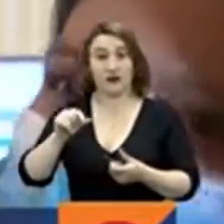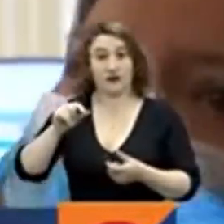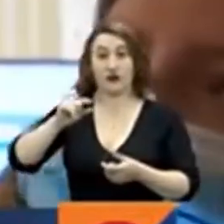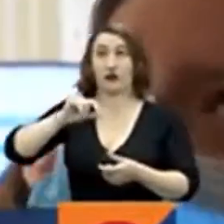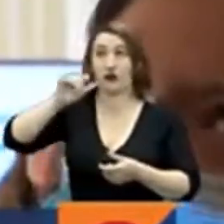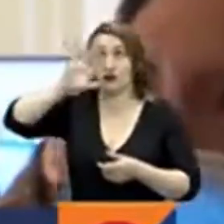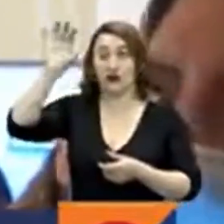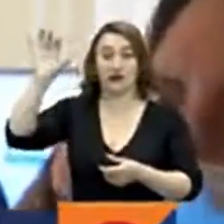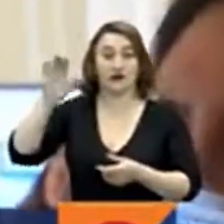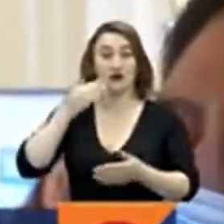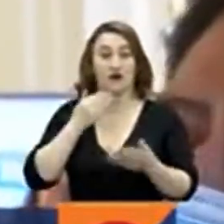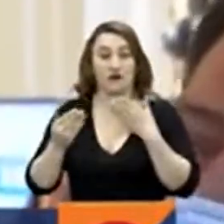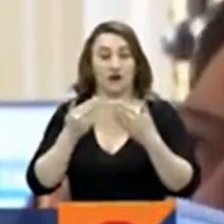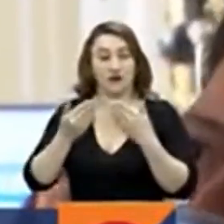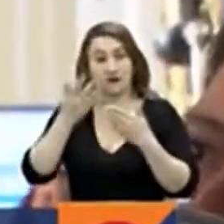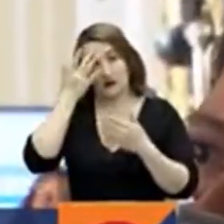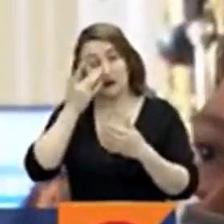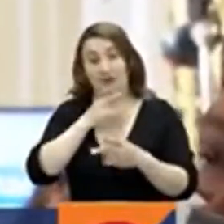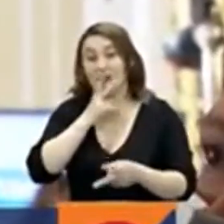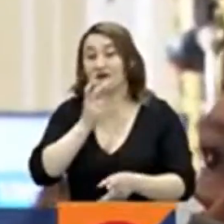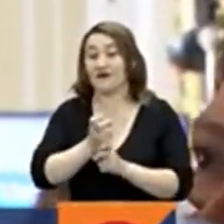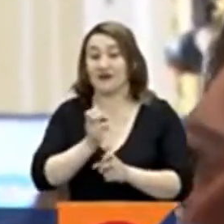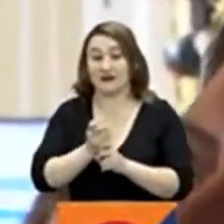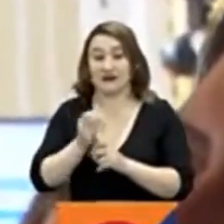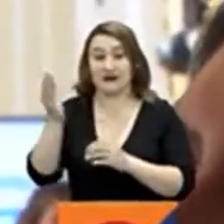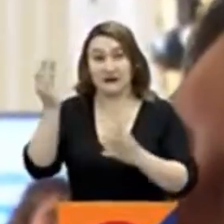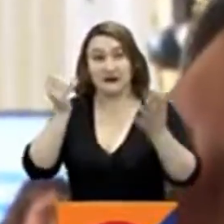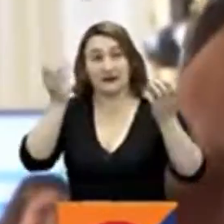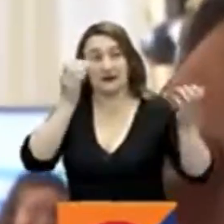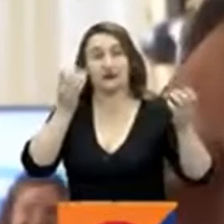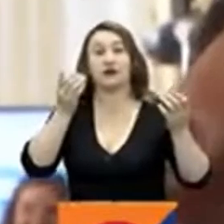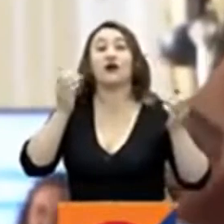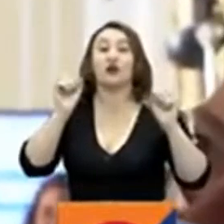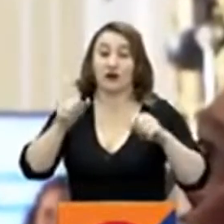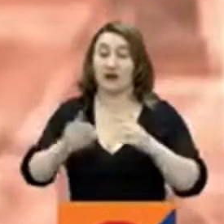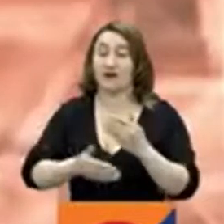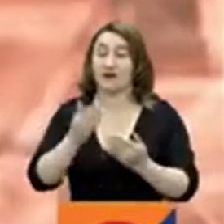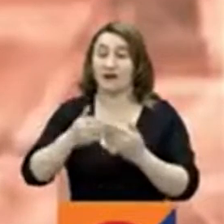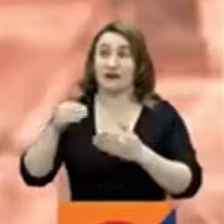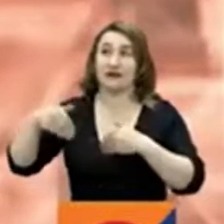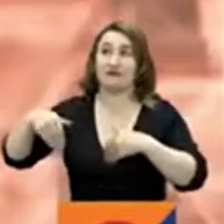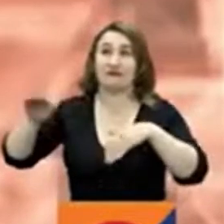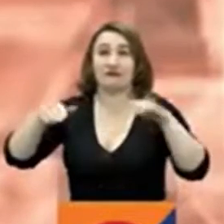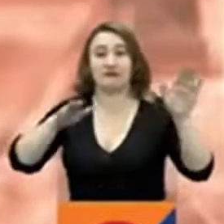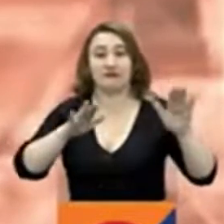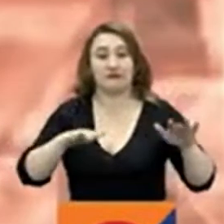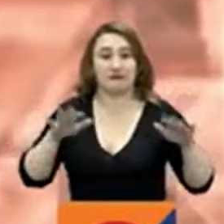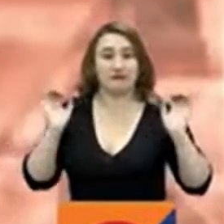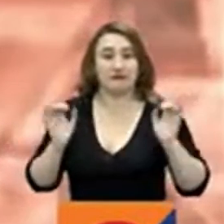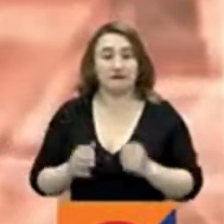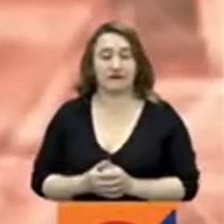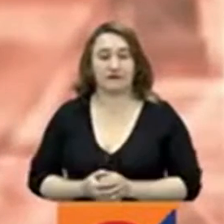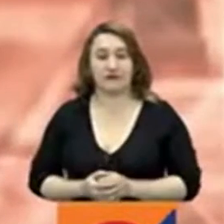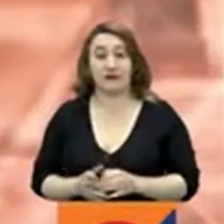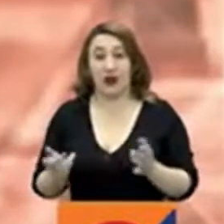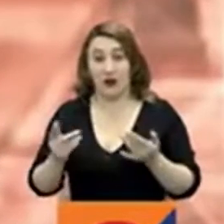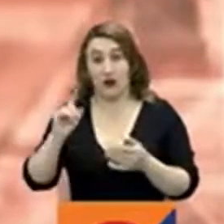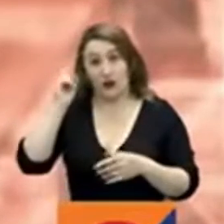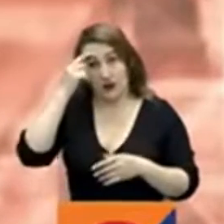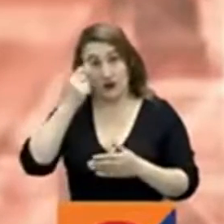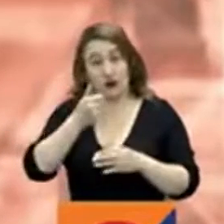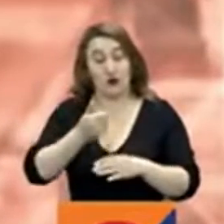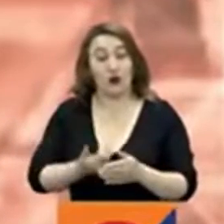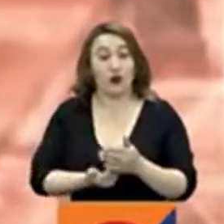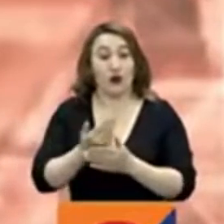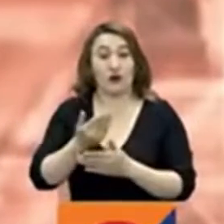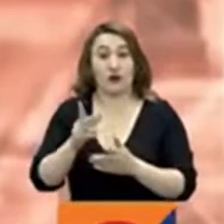con confianza, porque es muy difícil atraerla y muy fácil espantarla. Bueno, y seguimos hablando del nuevo gobierno y también de su